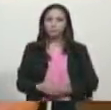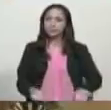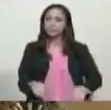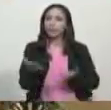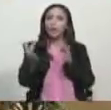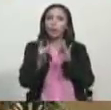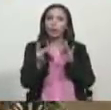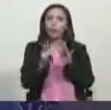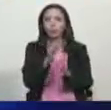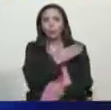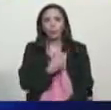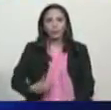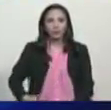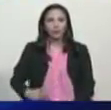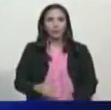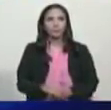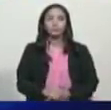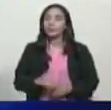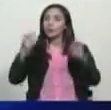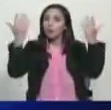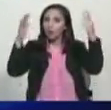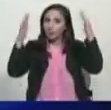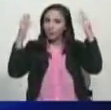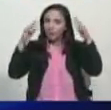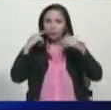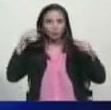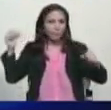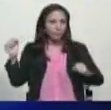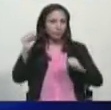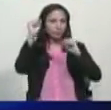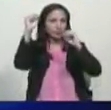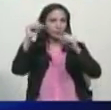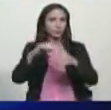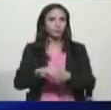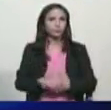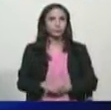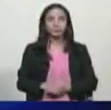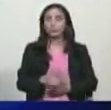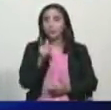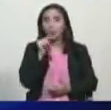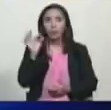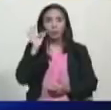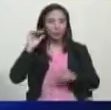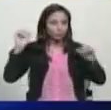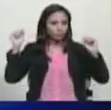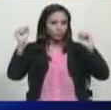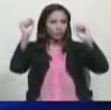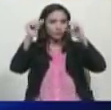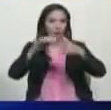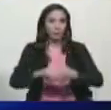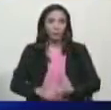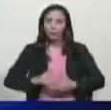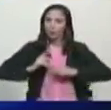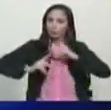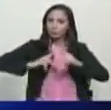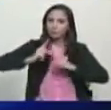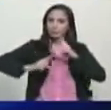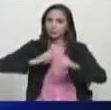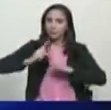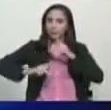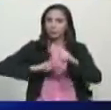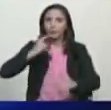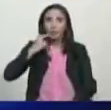adelante, presidente. Muy bien, aplausos, venceremos. Venceremos, venceremos. Producir, producir,